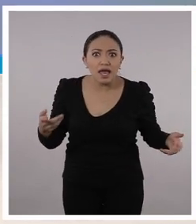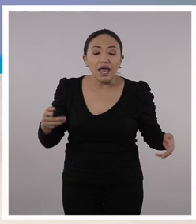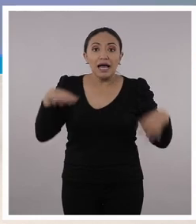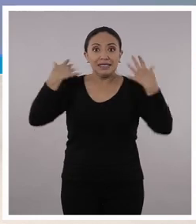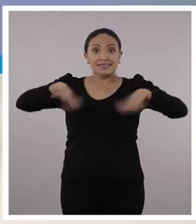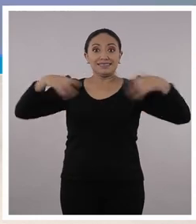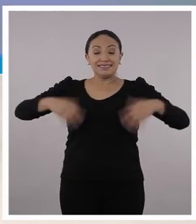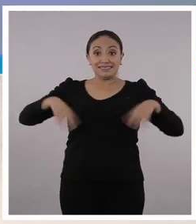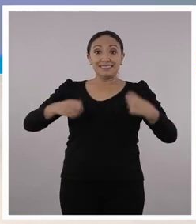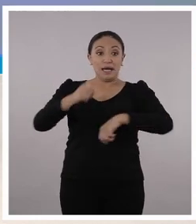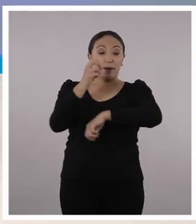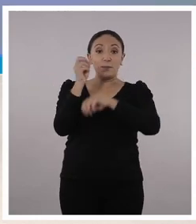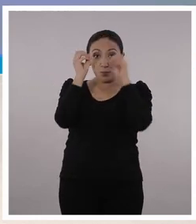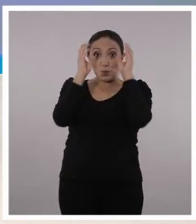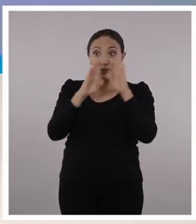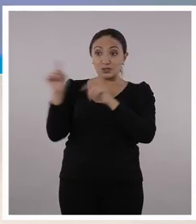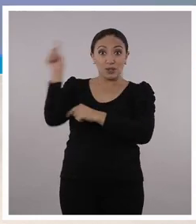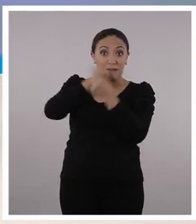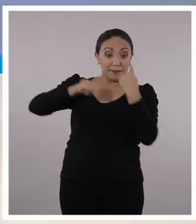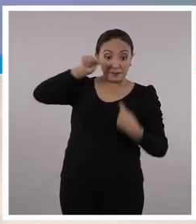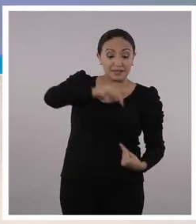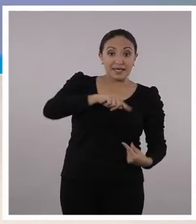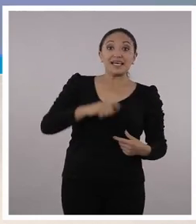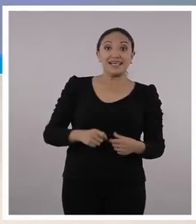¡Ya mismo viene la profe Monse!